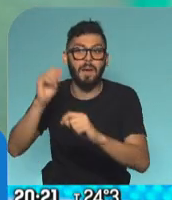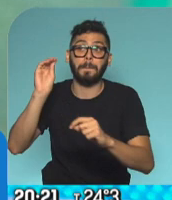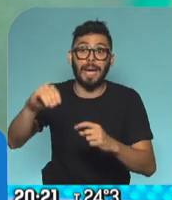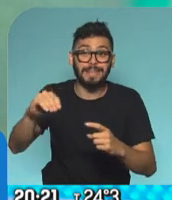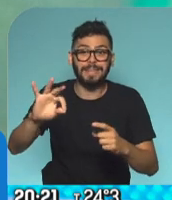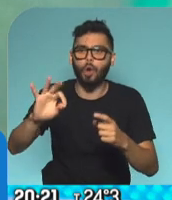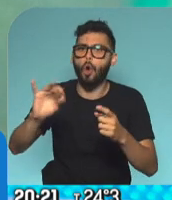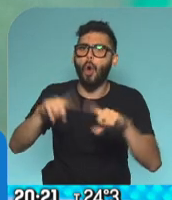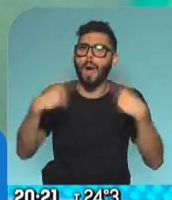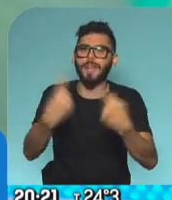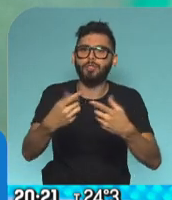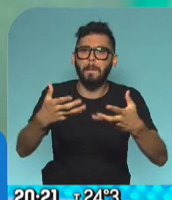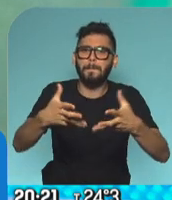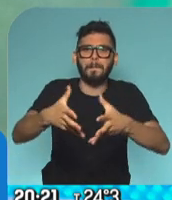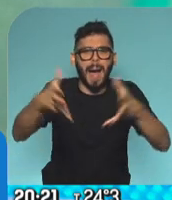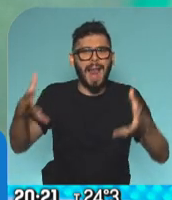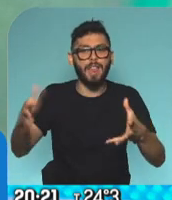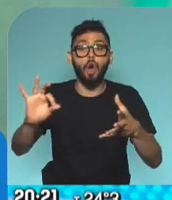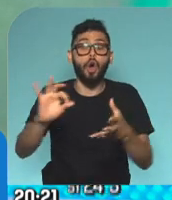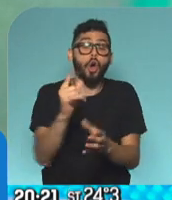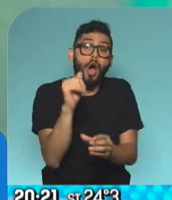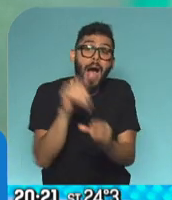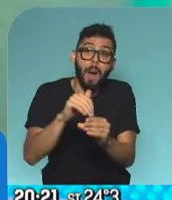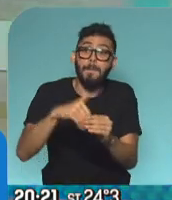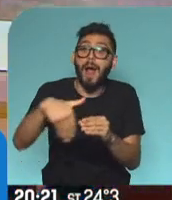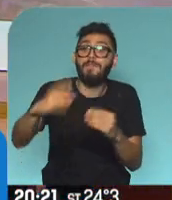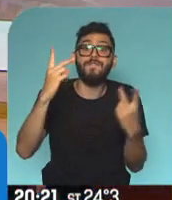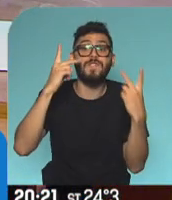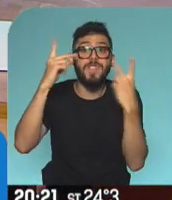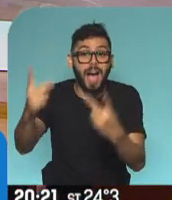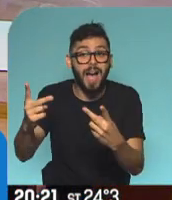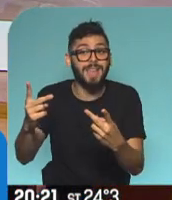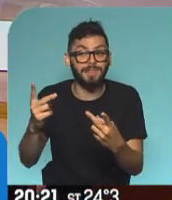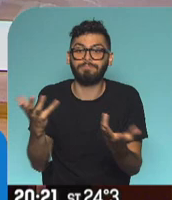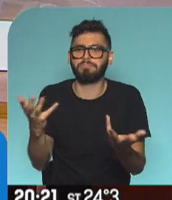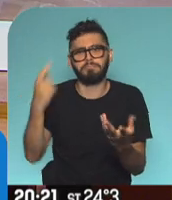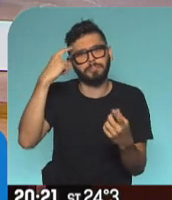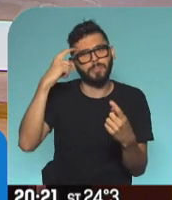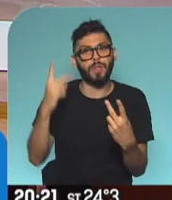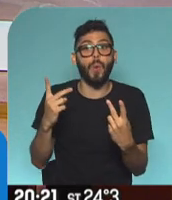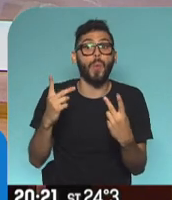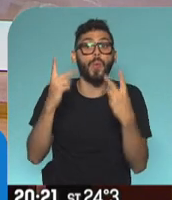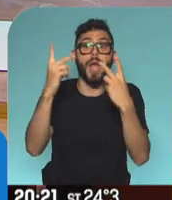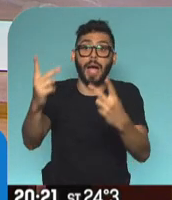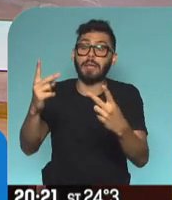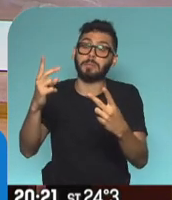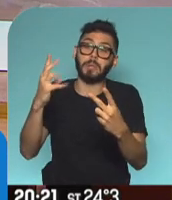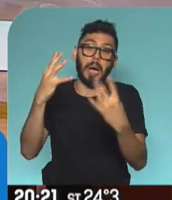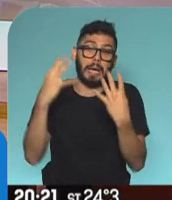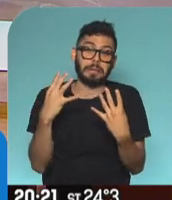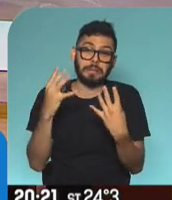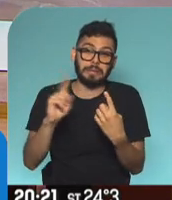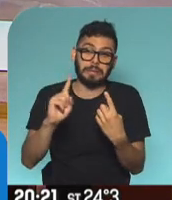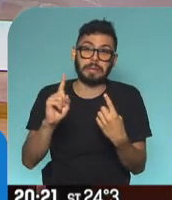un cuarto para ahorrar para irse de viaje y menos el reino unido pero lo que